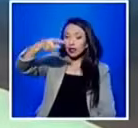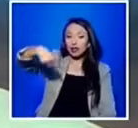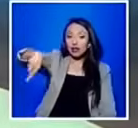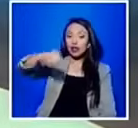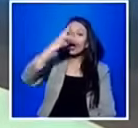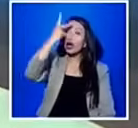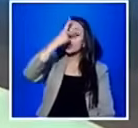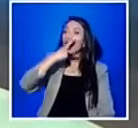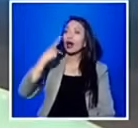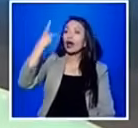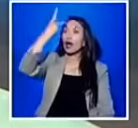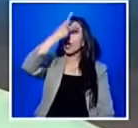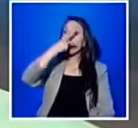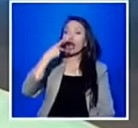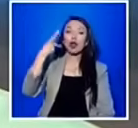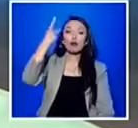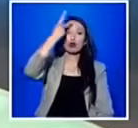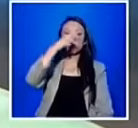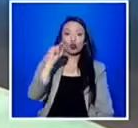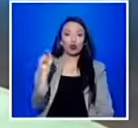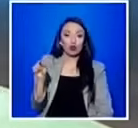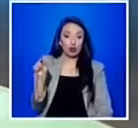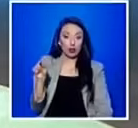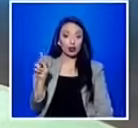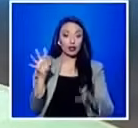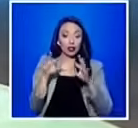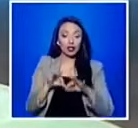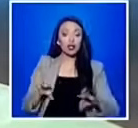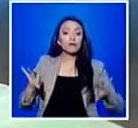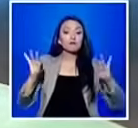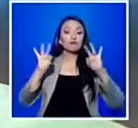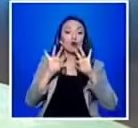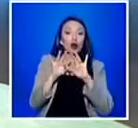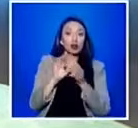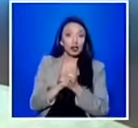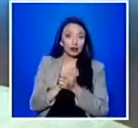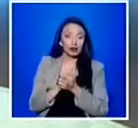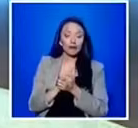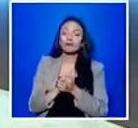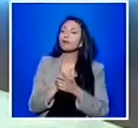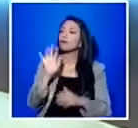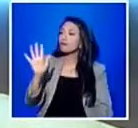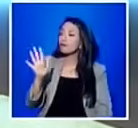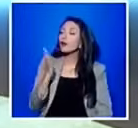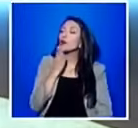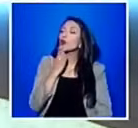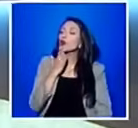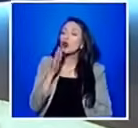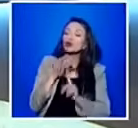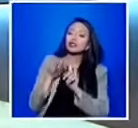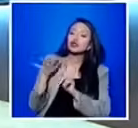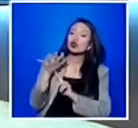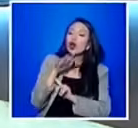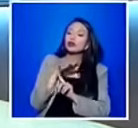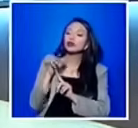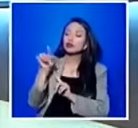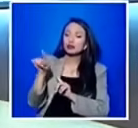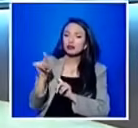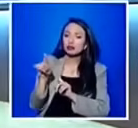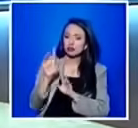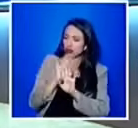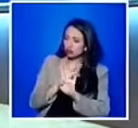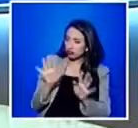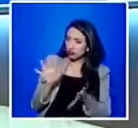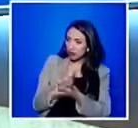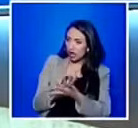de Carapungo, un punto y una zona muy clave para informarnos en vivo sobre este tema. Alex, ¿cómo está la situación en este momento? Vemos que